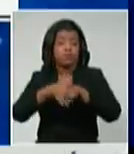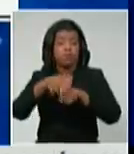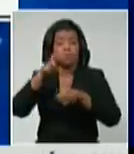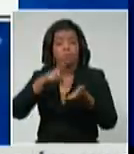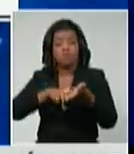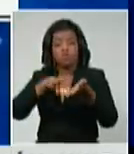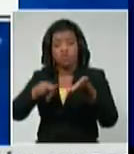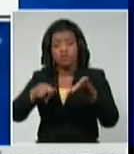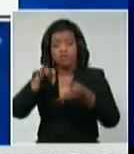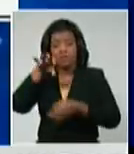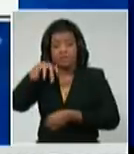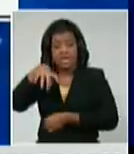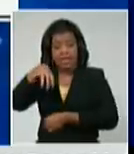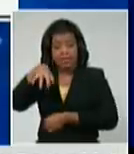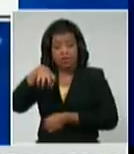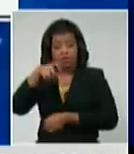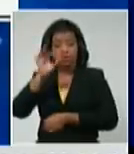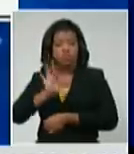de